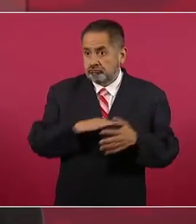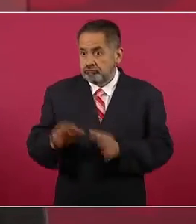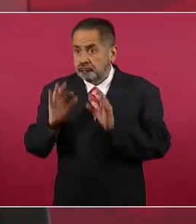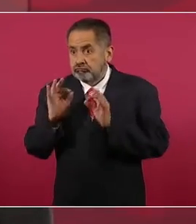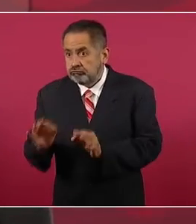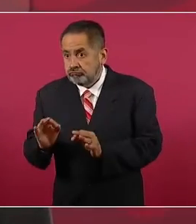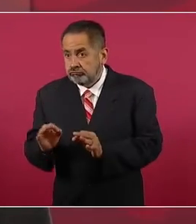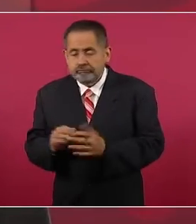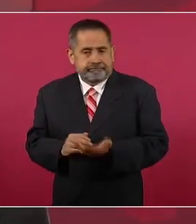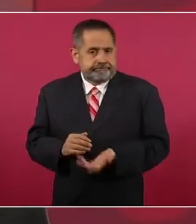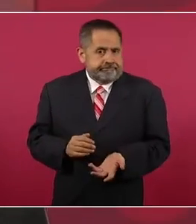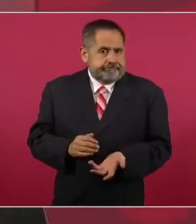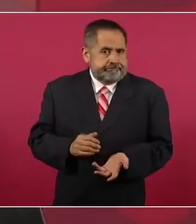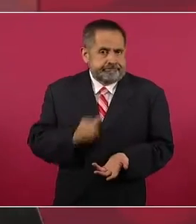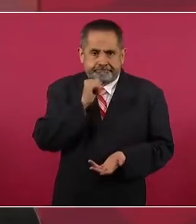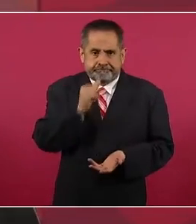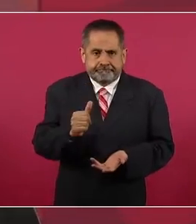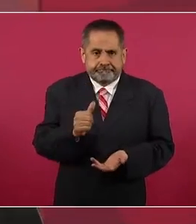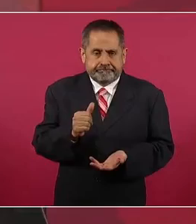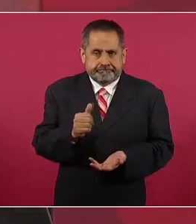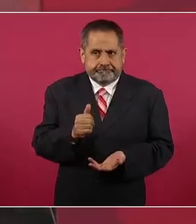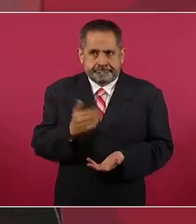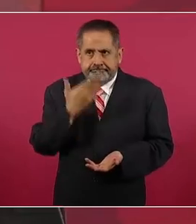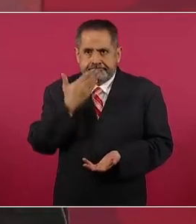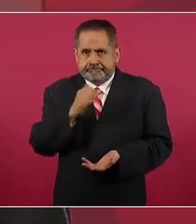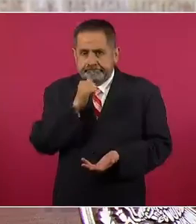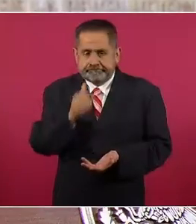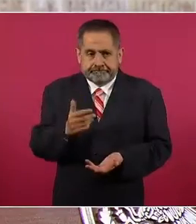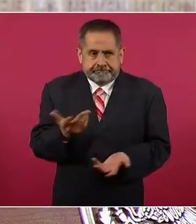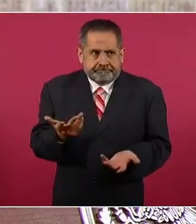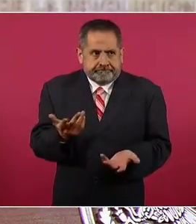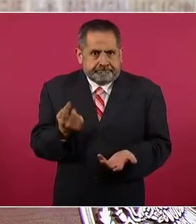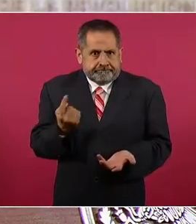no necesariamente es sinónimo de bienestar.